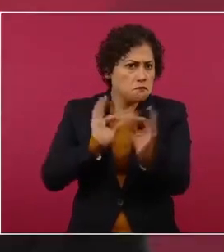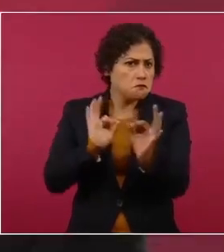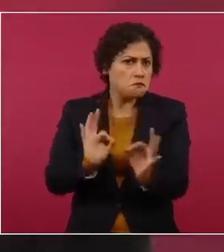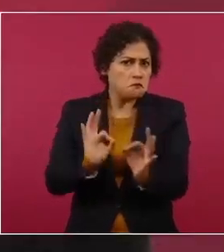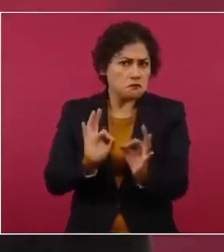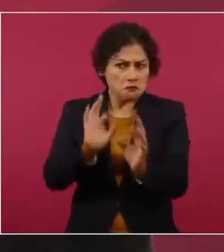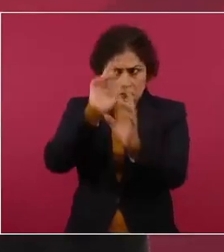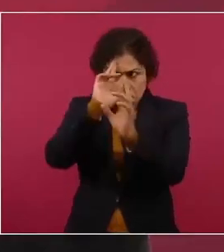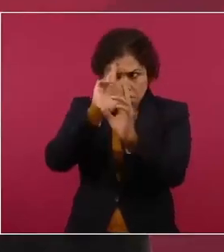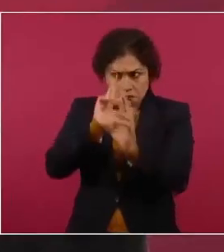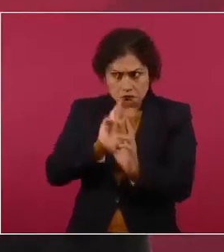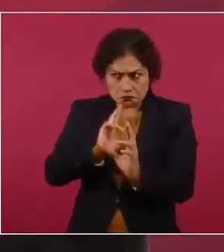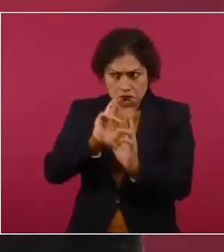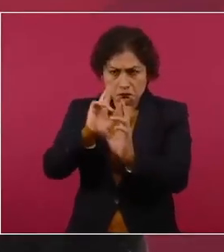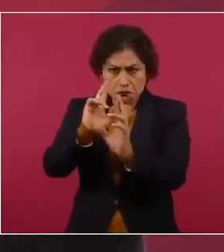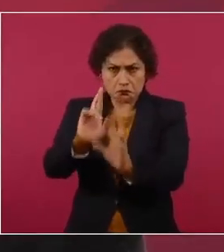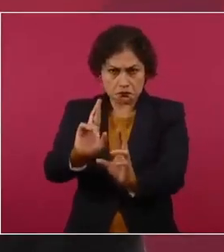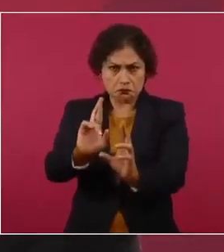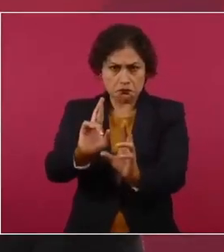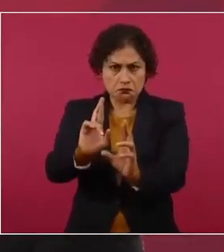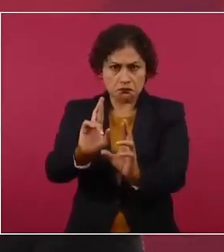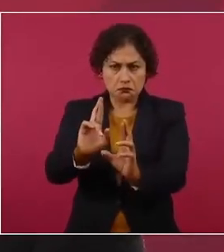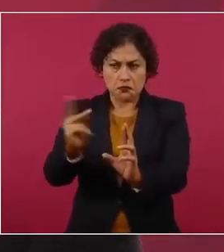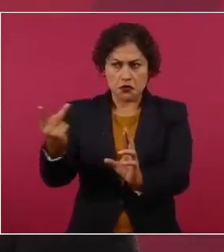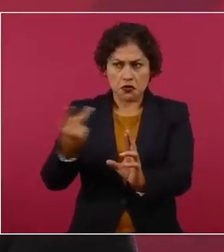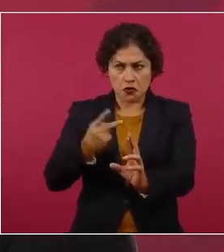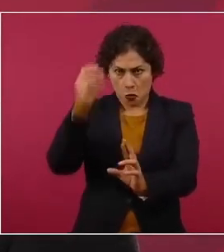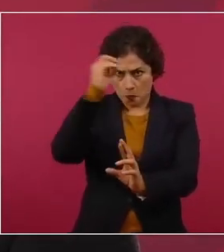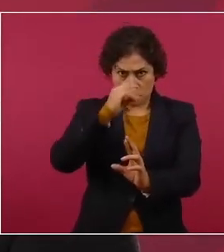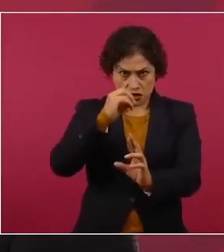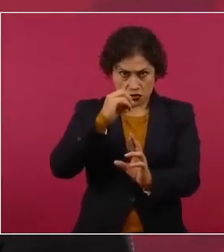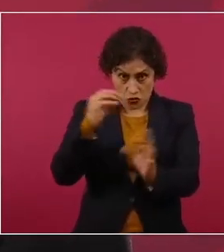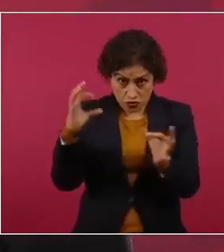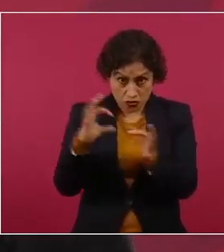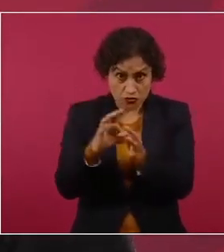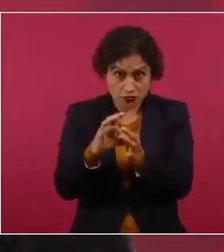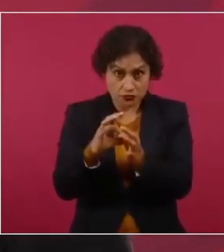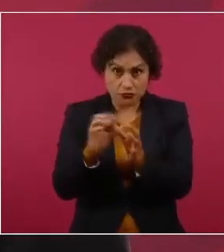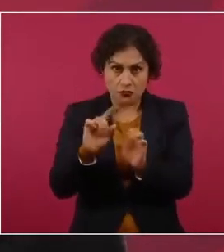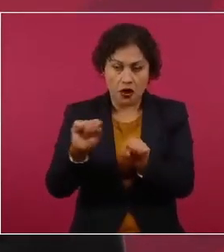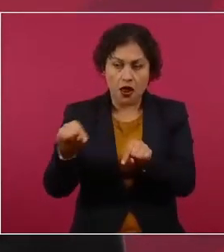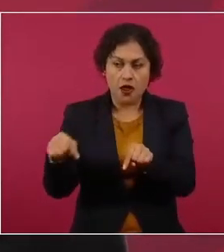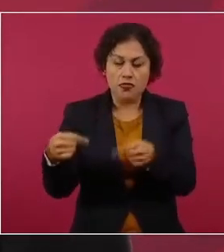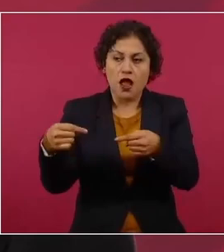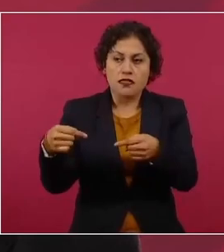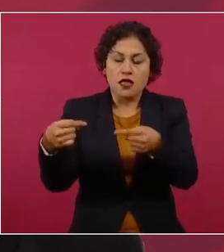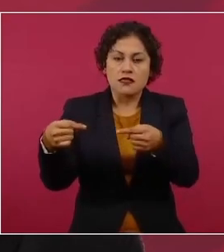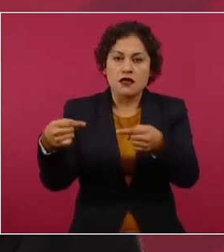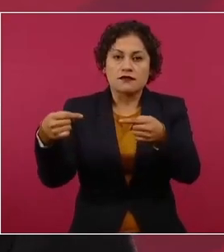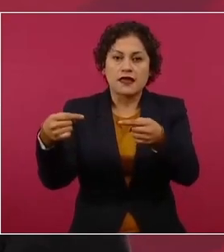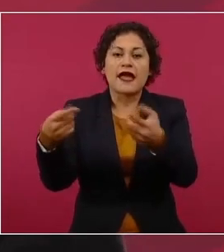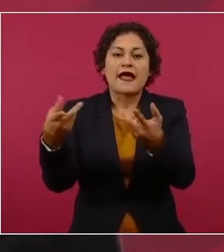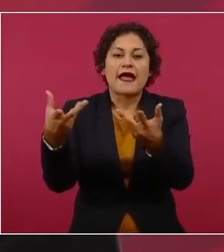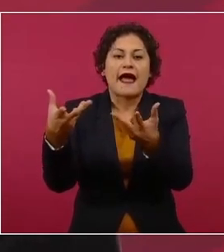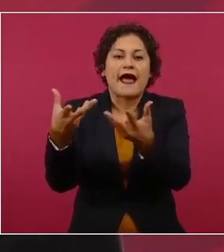y no necesariamente coincidíamos, ahora coincidimos más.